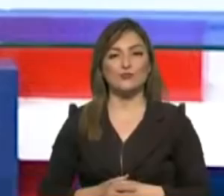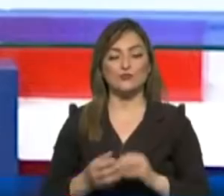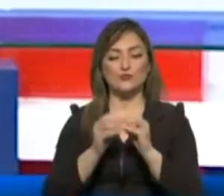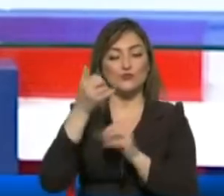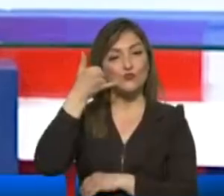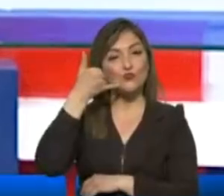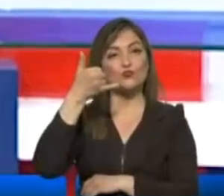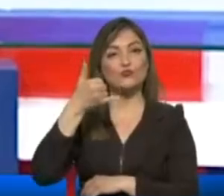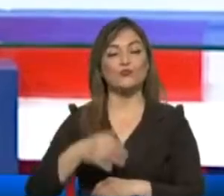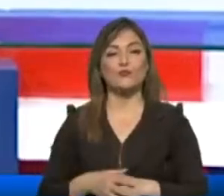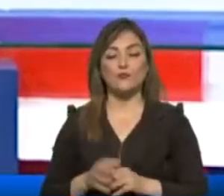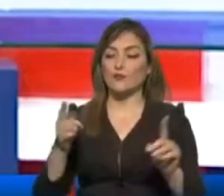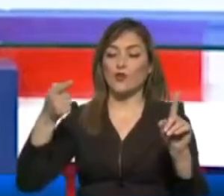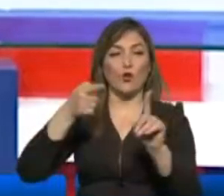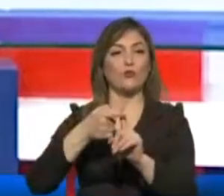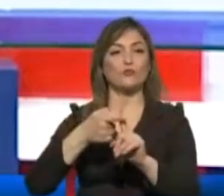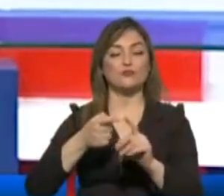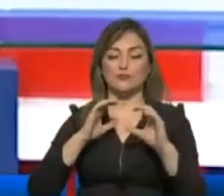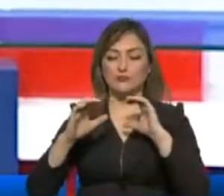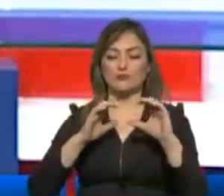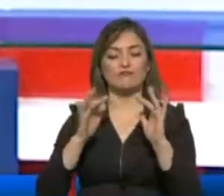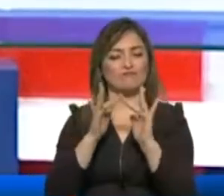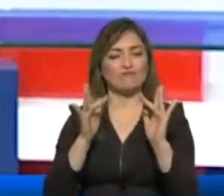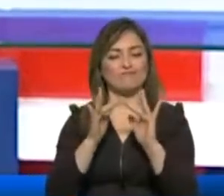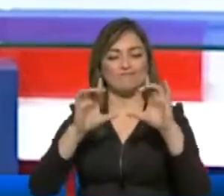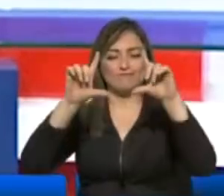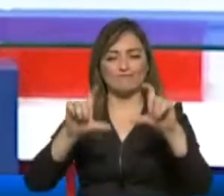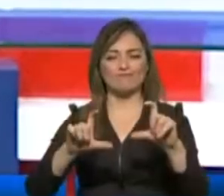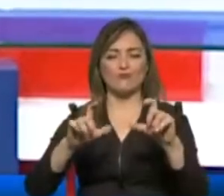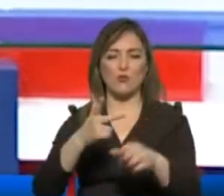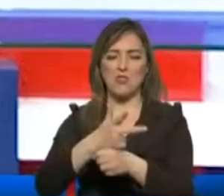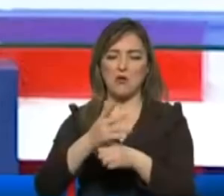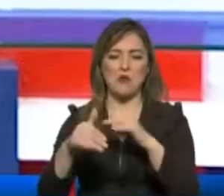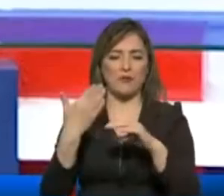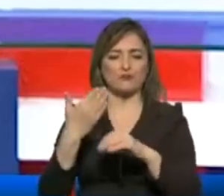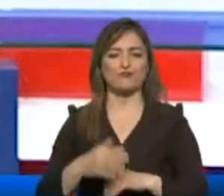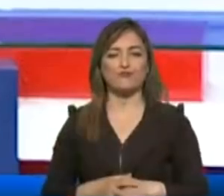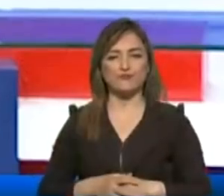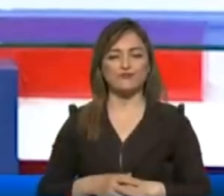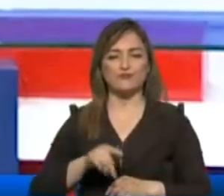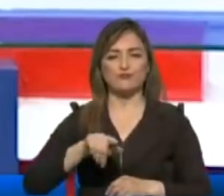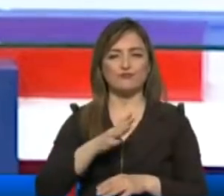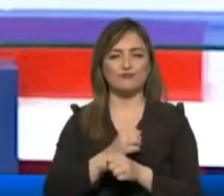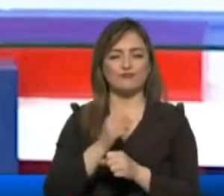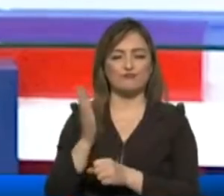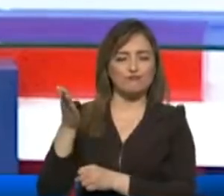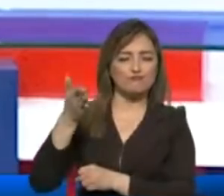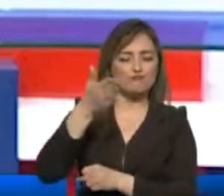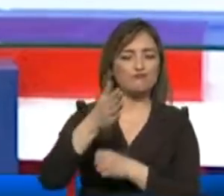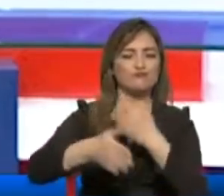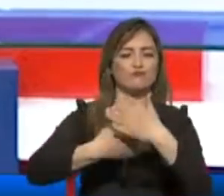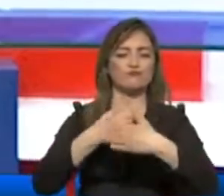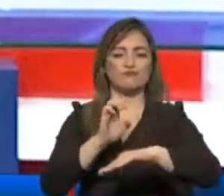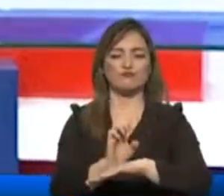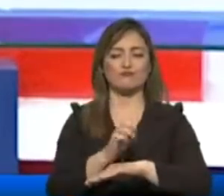número telefónico. Ahí directamente se puede comunicar con nosotros con las fotografías y también los videos. Recuerde que aquí realizamos un recorrido por todo